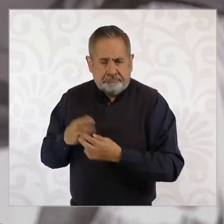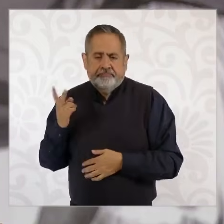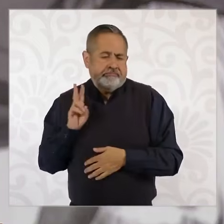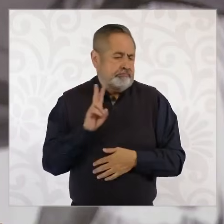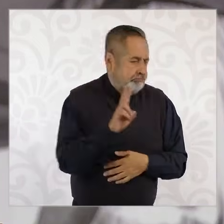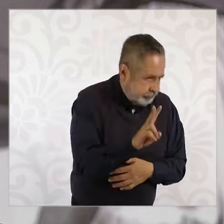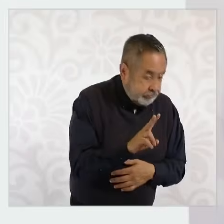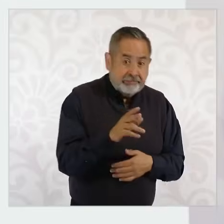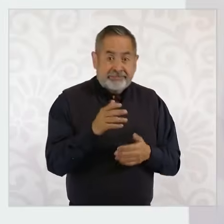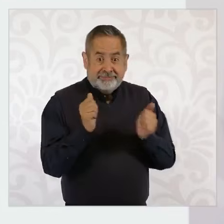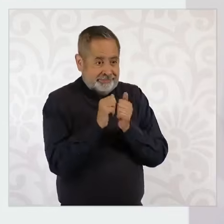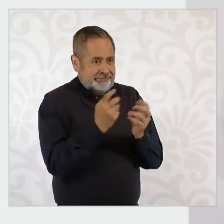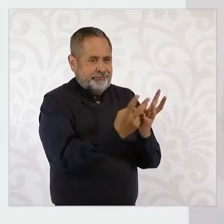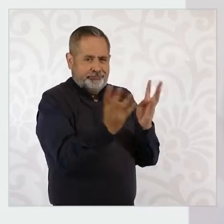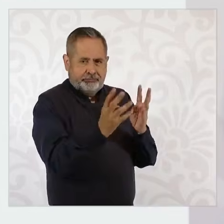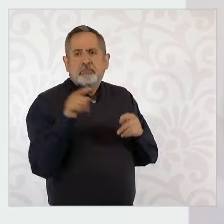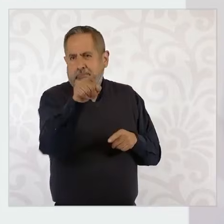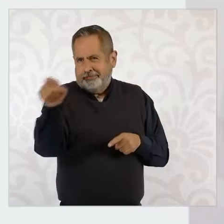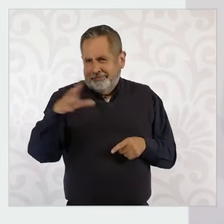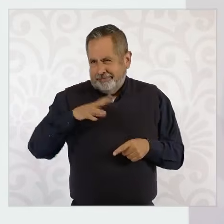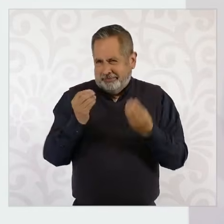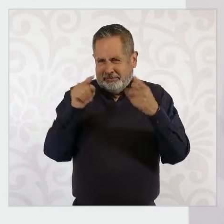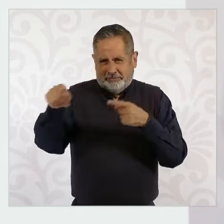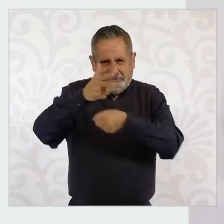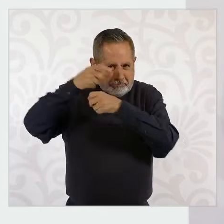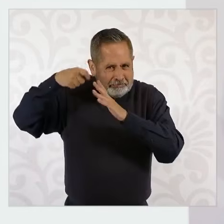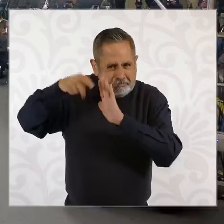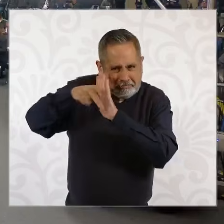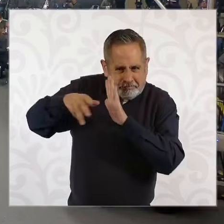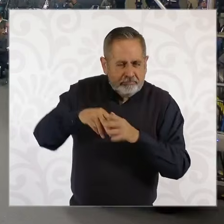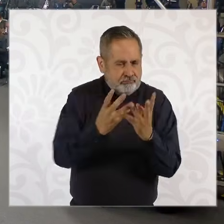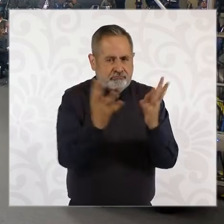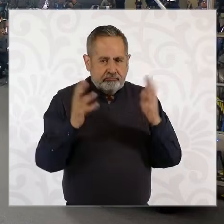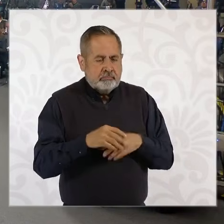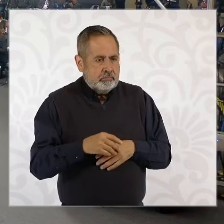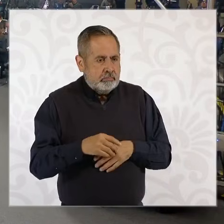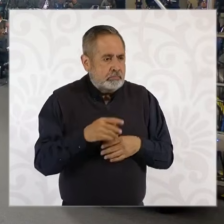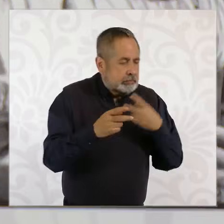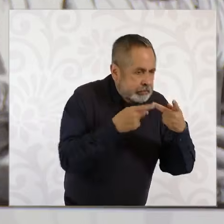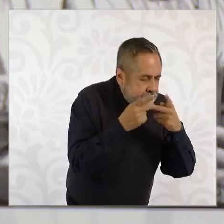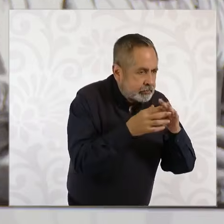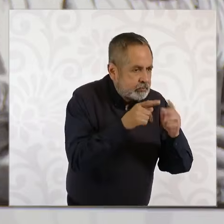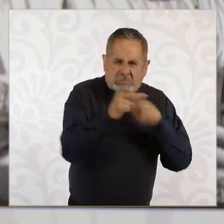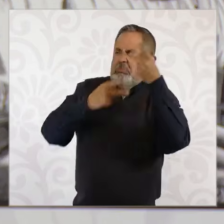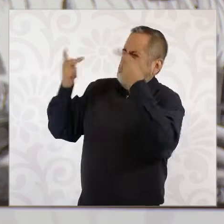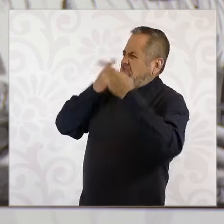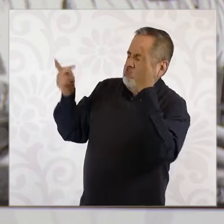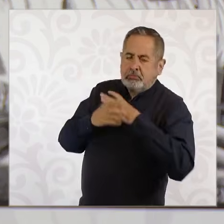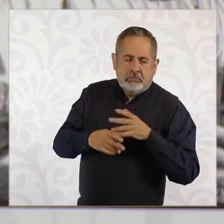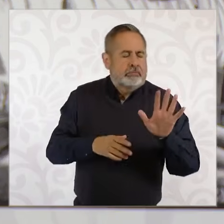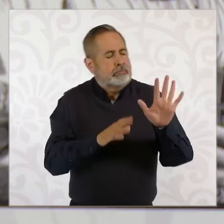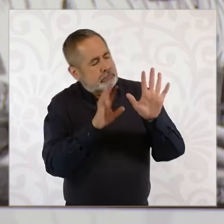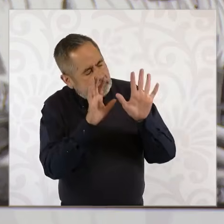Entonces llegué ahí, estaban muchos de ustedes y no me dejaban hablar. Dije, a